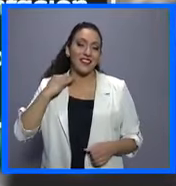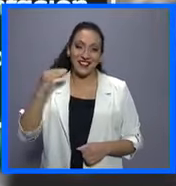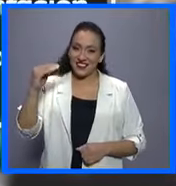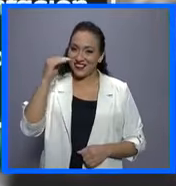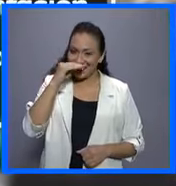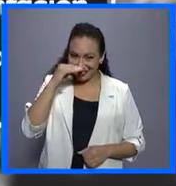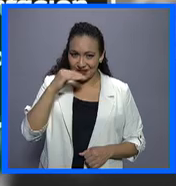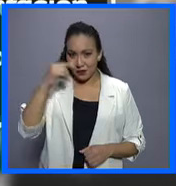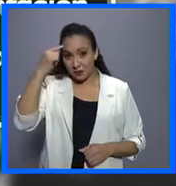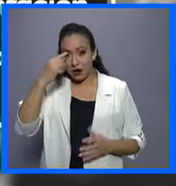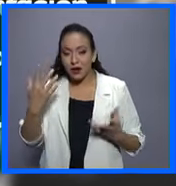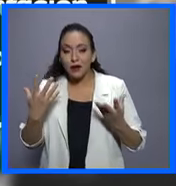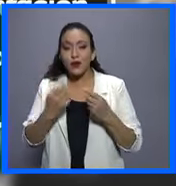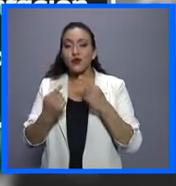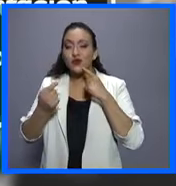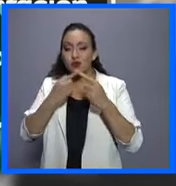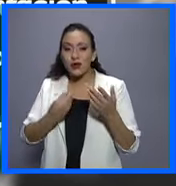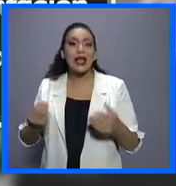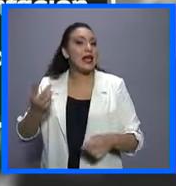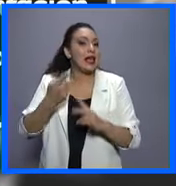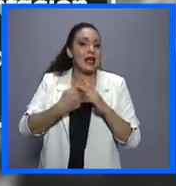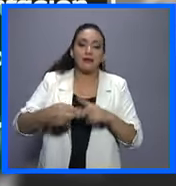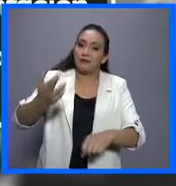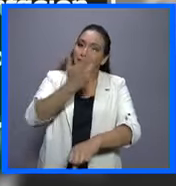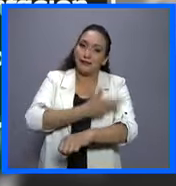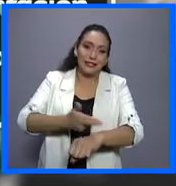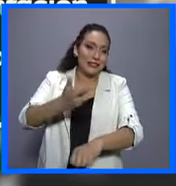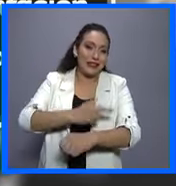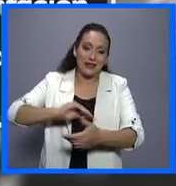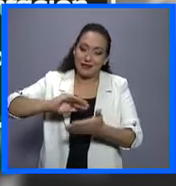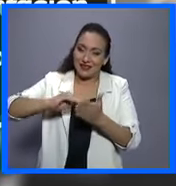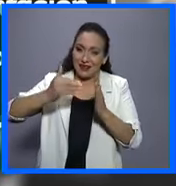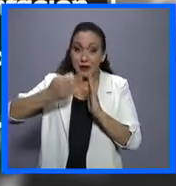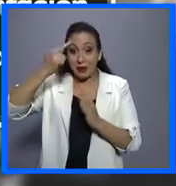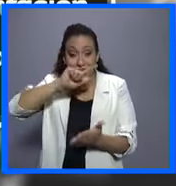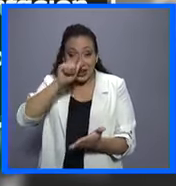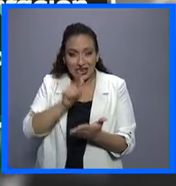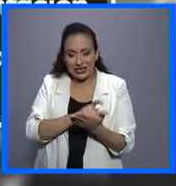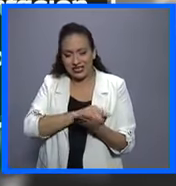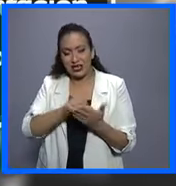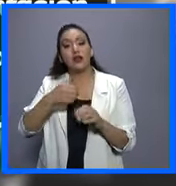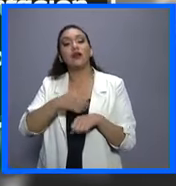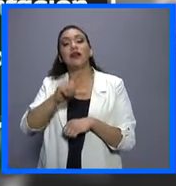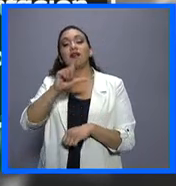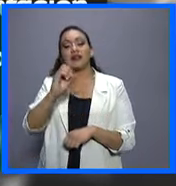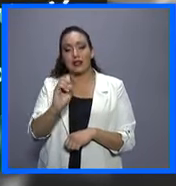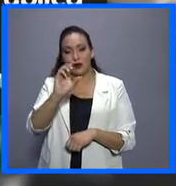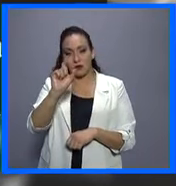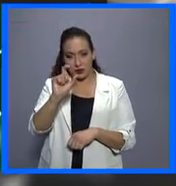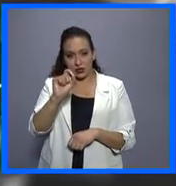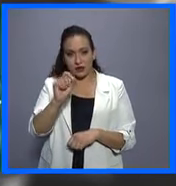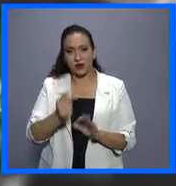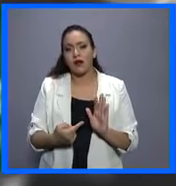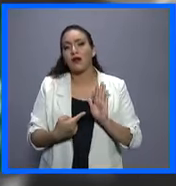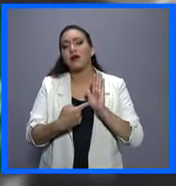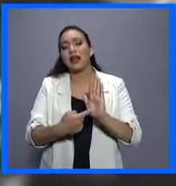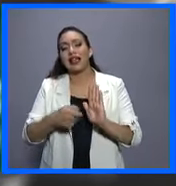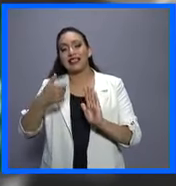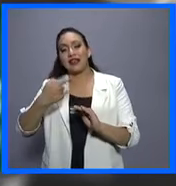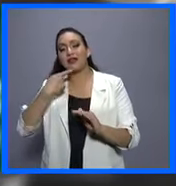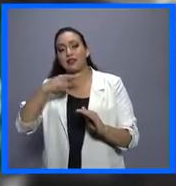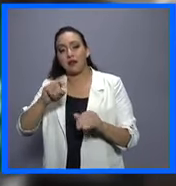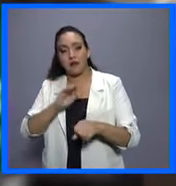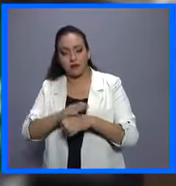Defensoría Pública e iniciaron un litigio estratégico contra la norma oficial mexicana 020, con la presentación de 6